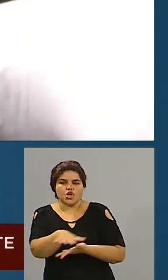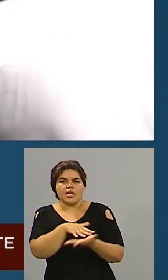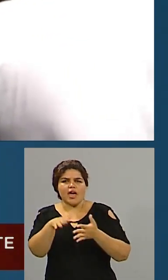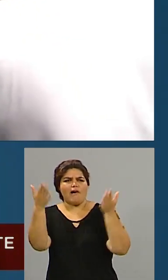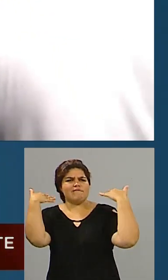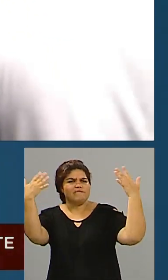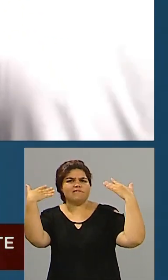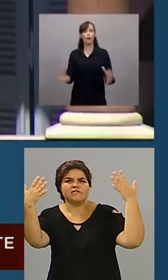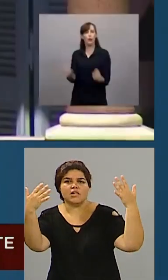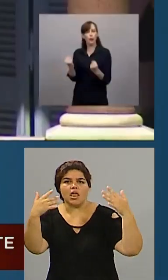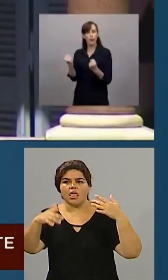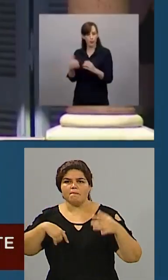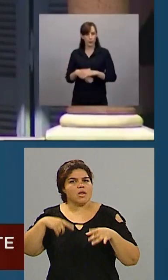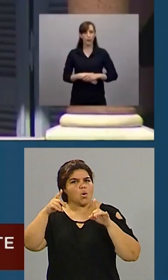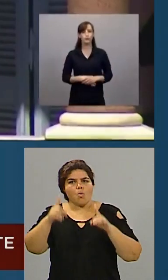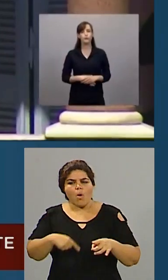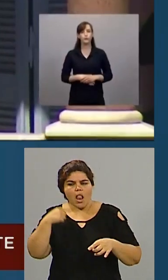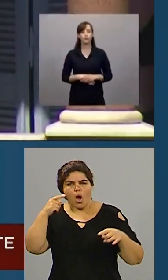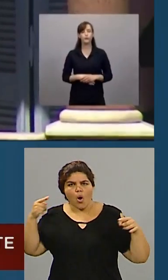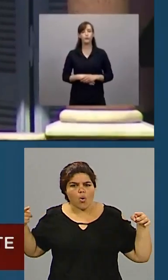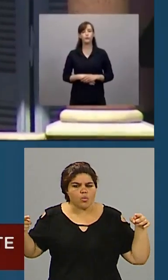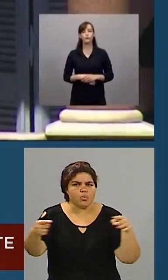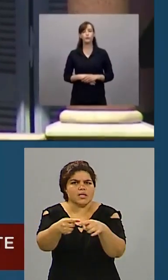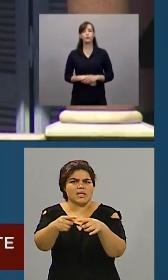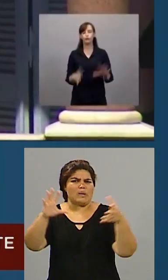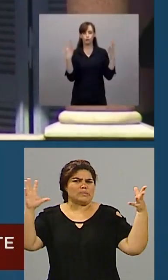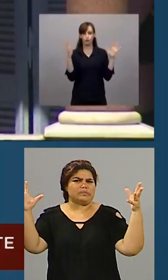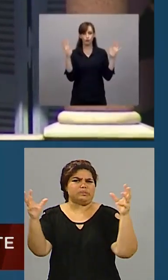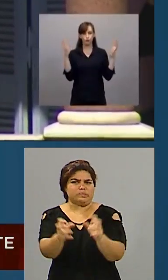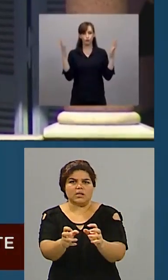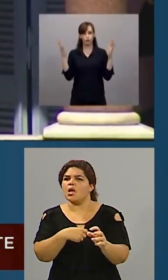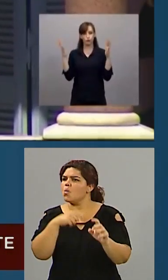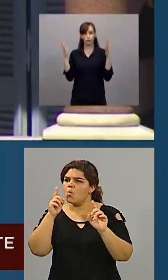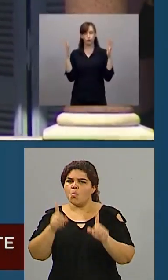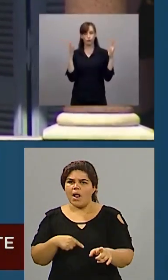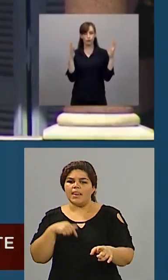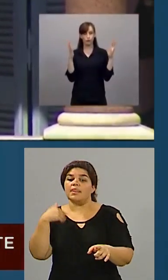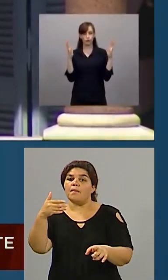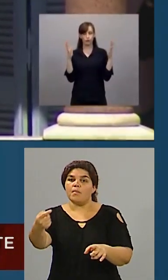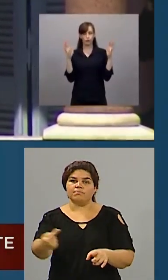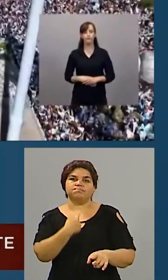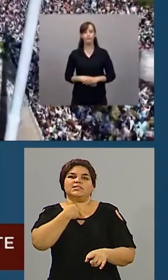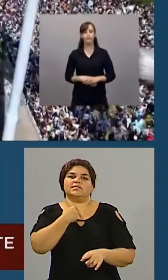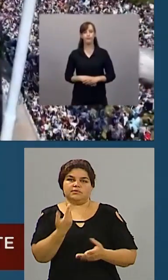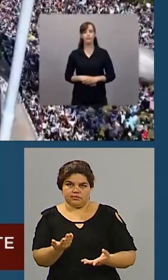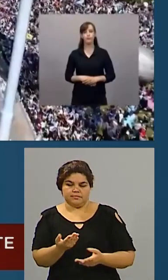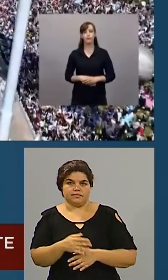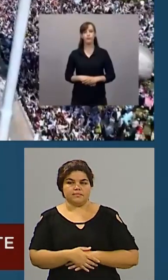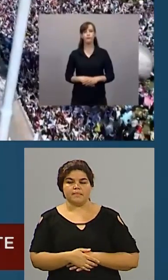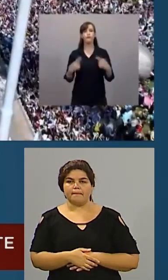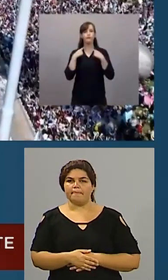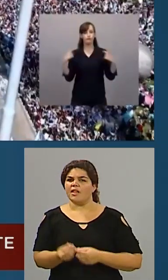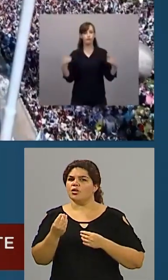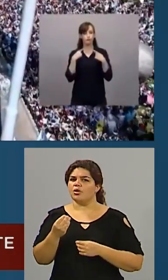Cavallo también en la historia argentina. ¿Por qué de pronto aparecieron como muchos admiradores de Cavallo y también del